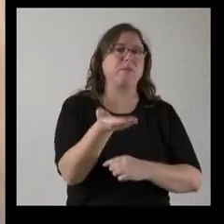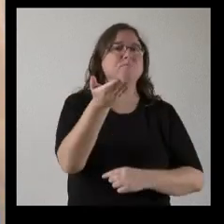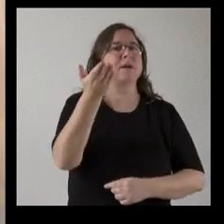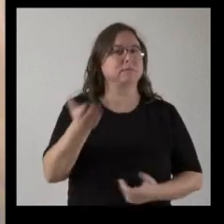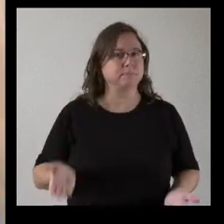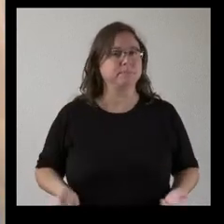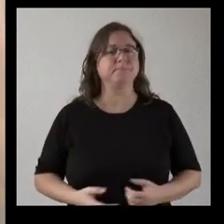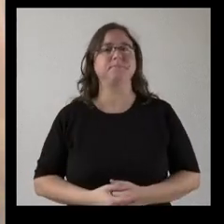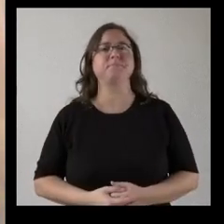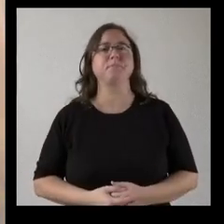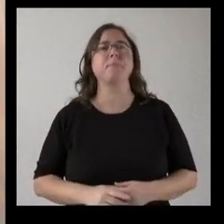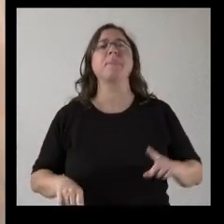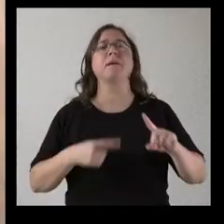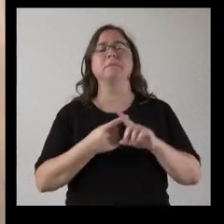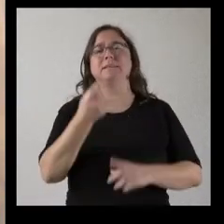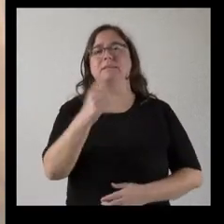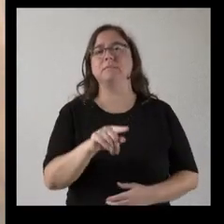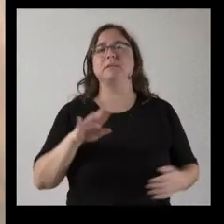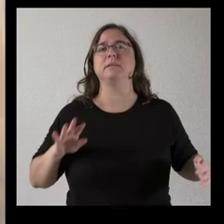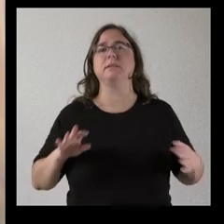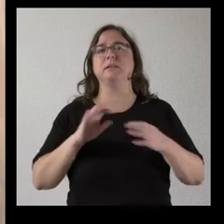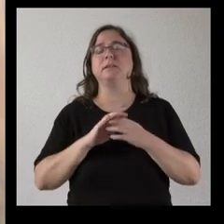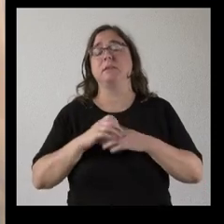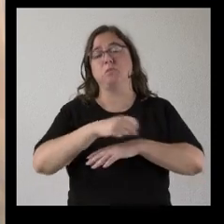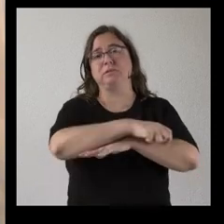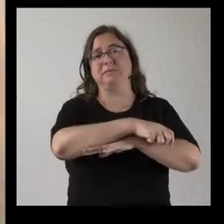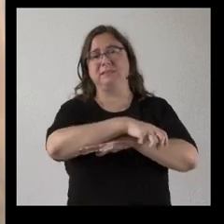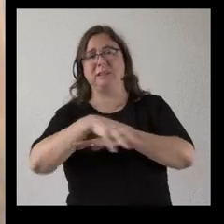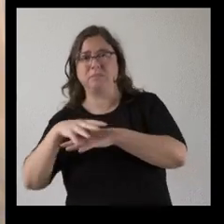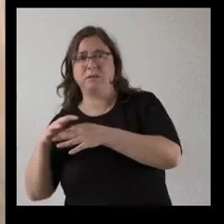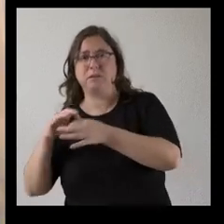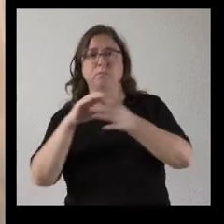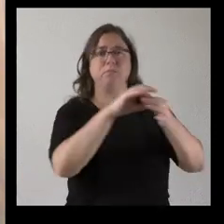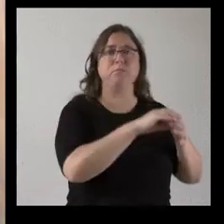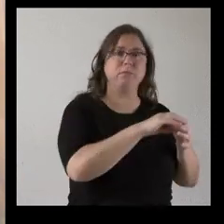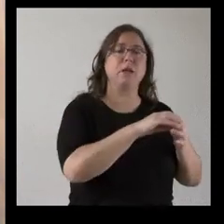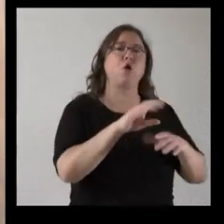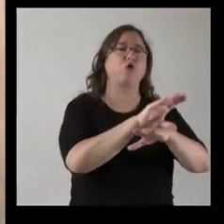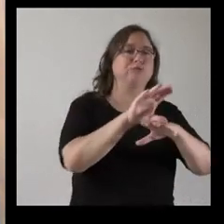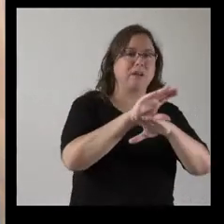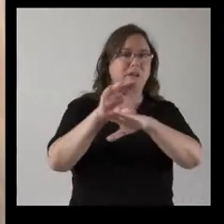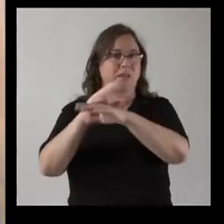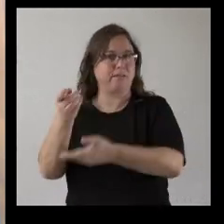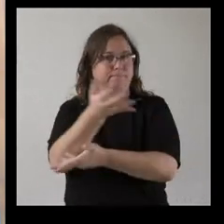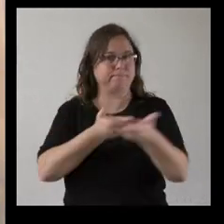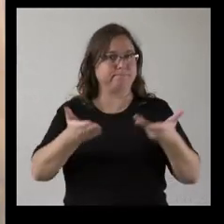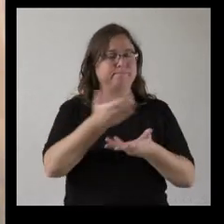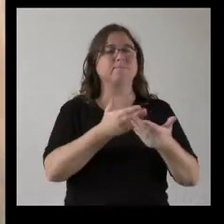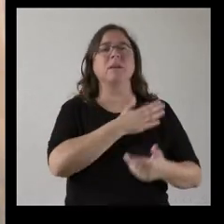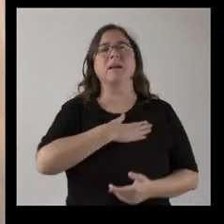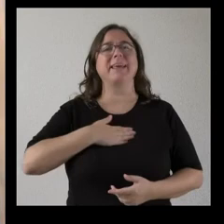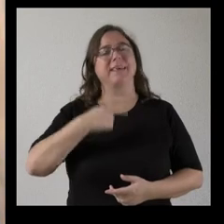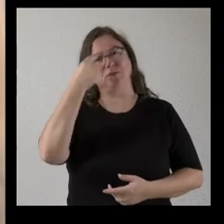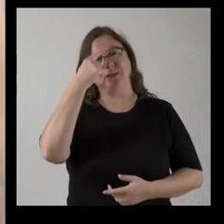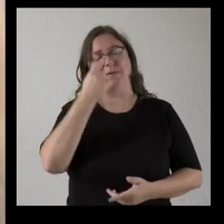de mayores y también por aquello de la transversalidad entre consejerías que resultaría interesante conocer una